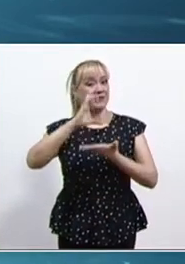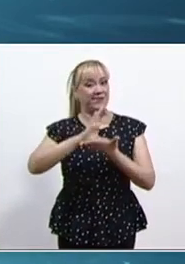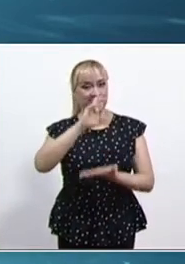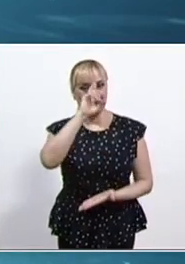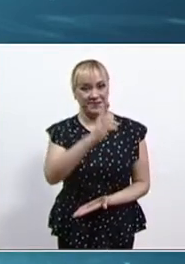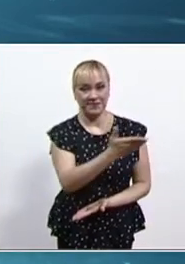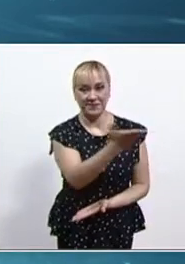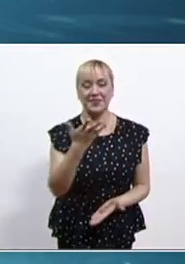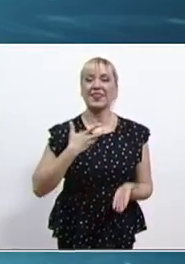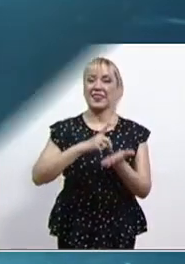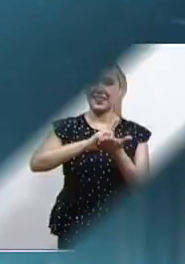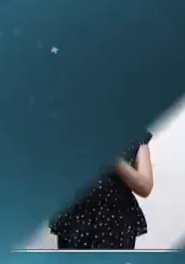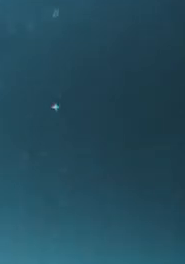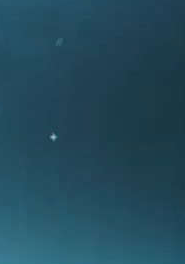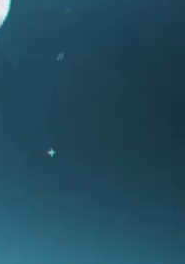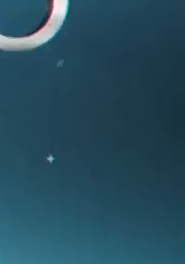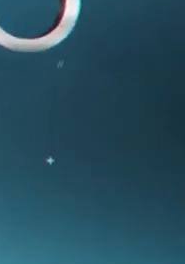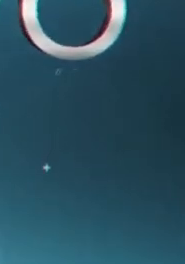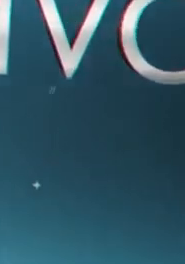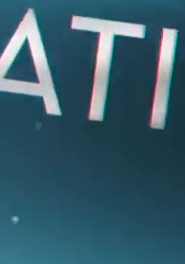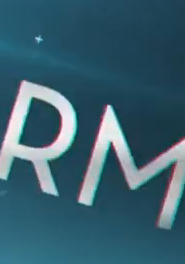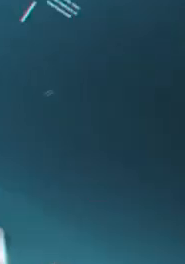discapacidad.